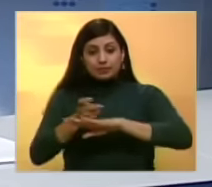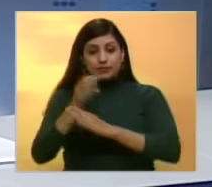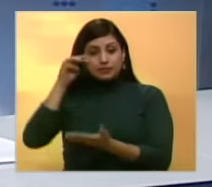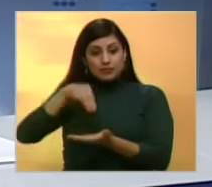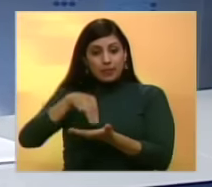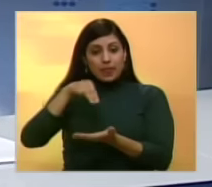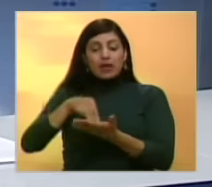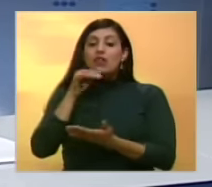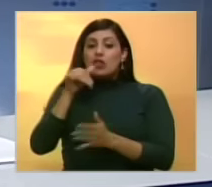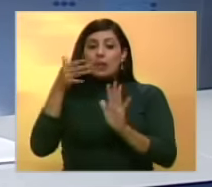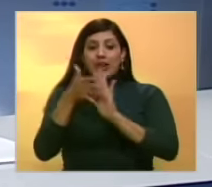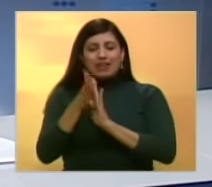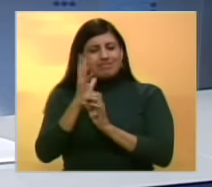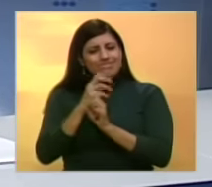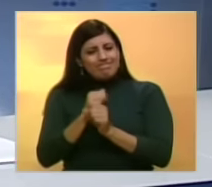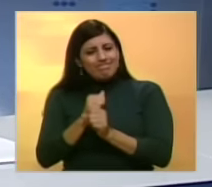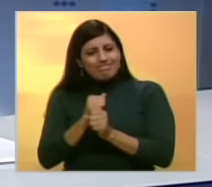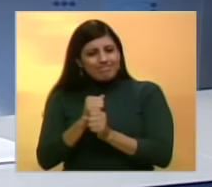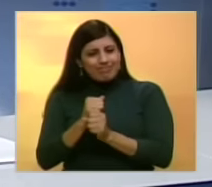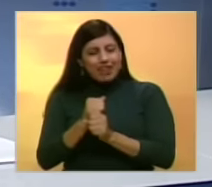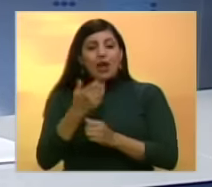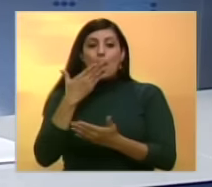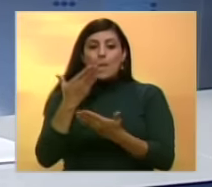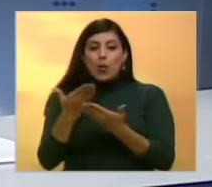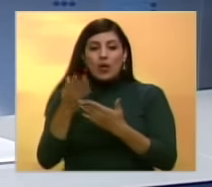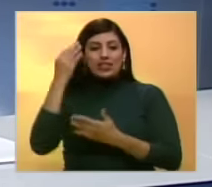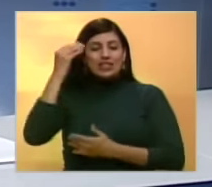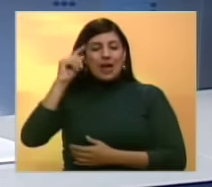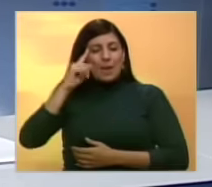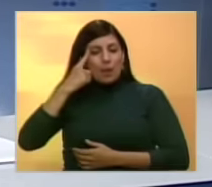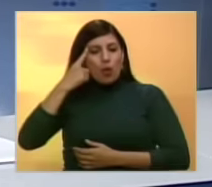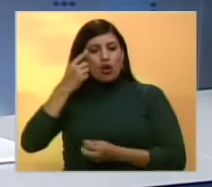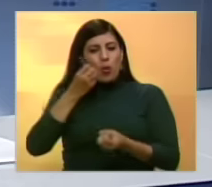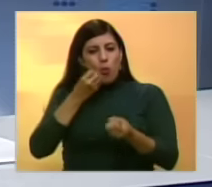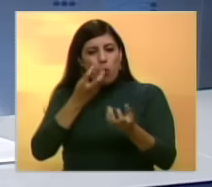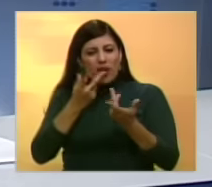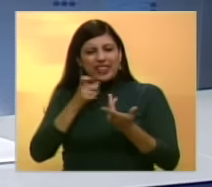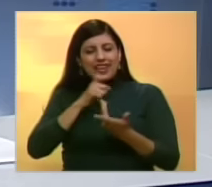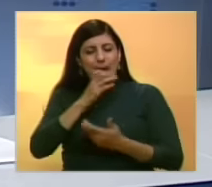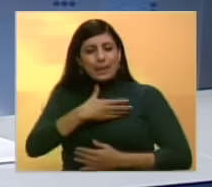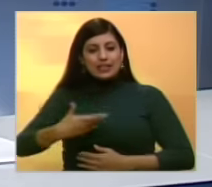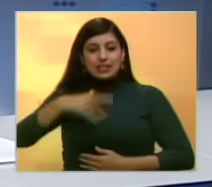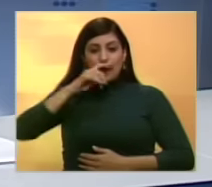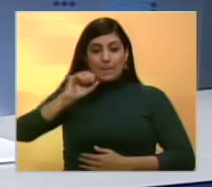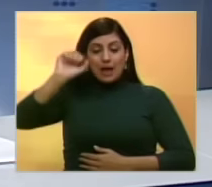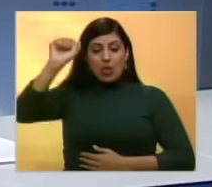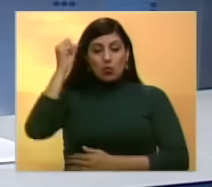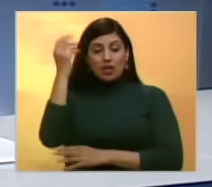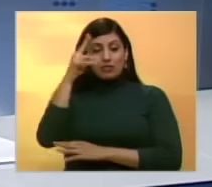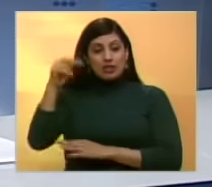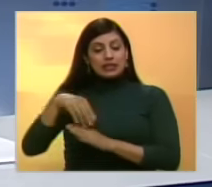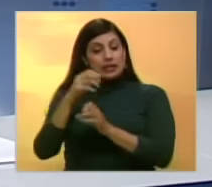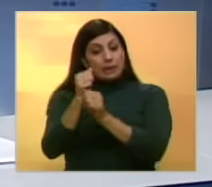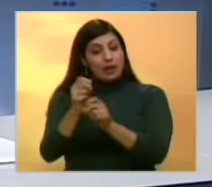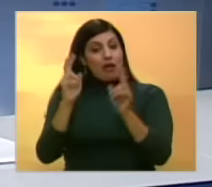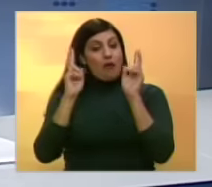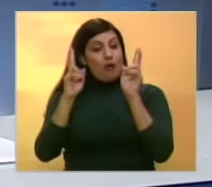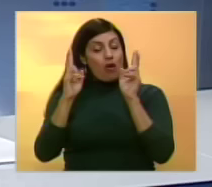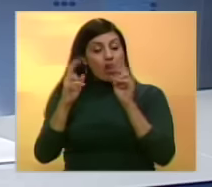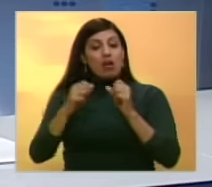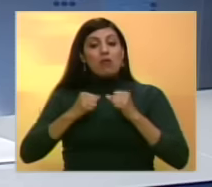Miranda manifestó que está la expectativa en cuanto a la presentación de la memoria y cuenta del presidente Nicolás Maduro ante la asamblea dijo que espera que haya acciones